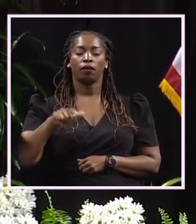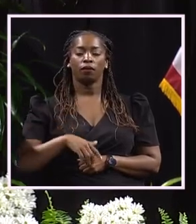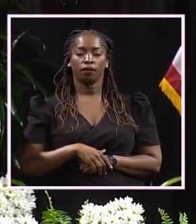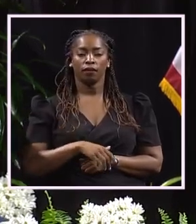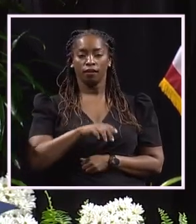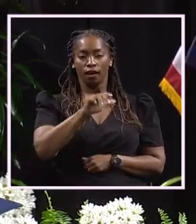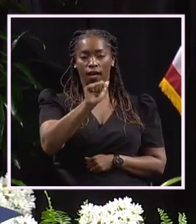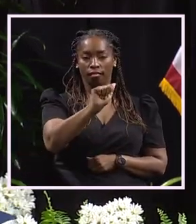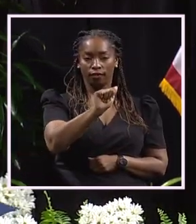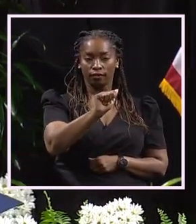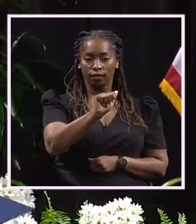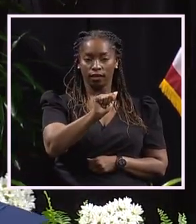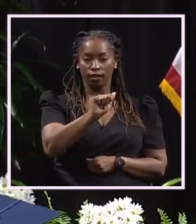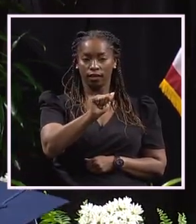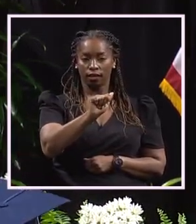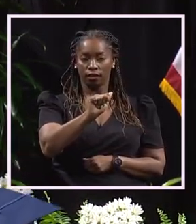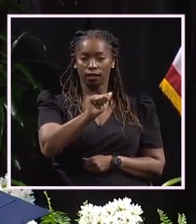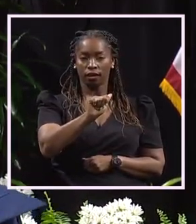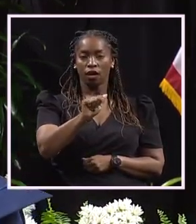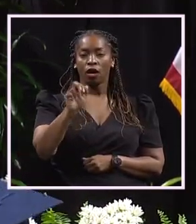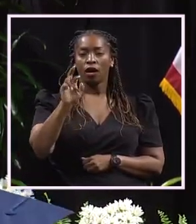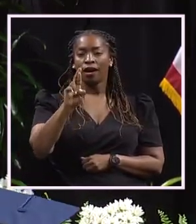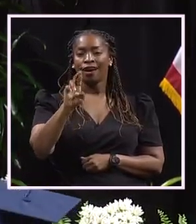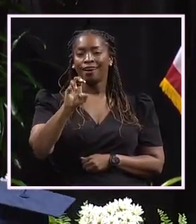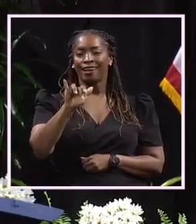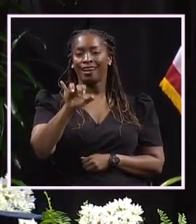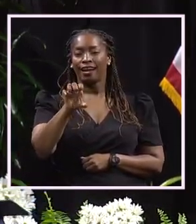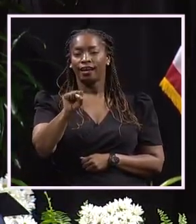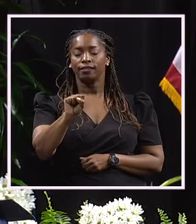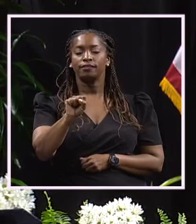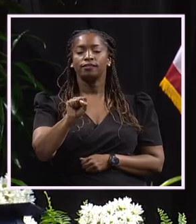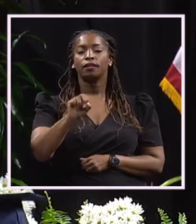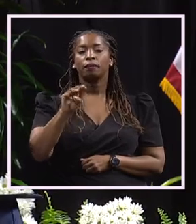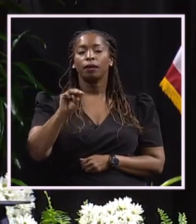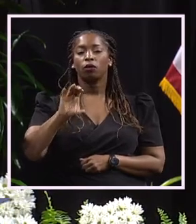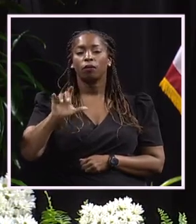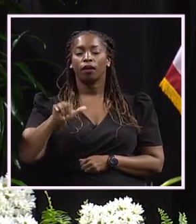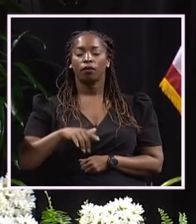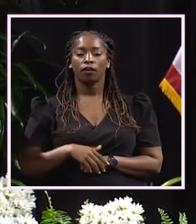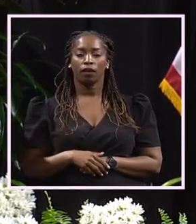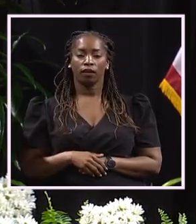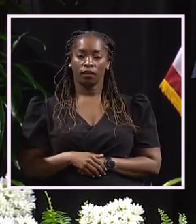Alicia Vianney Reyes, magna cum laude,